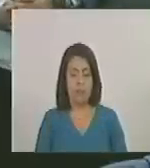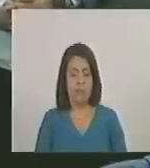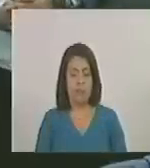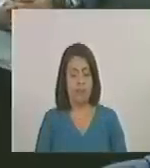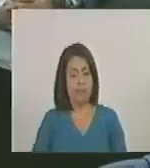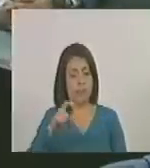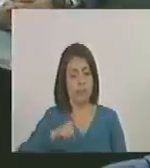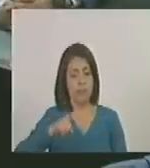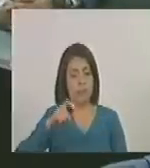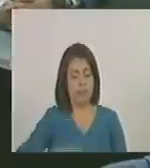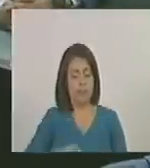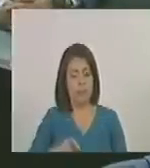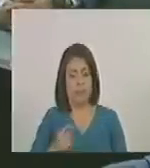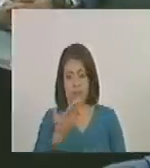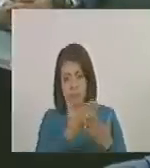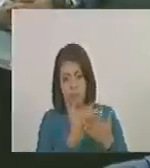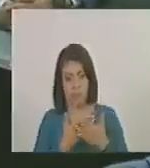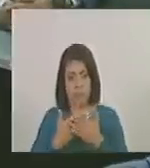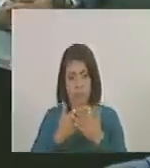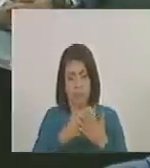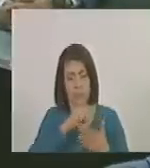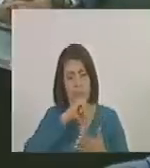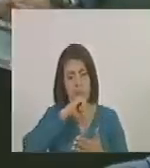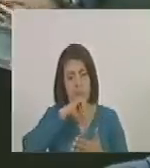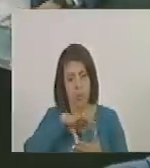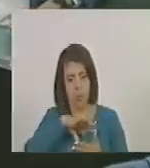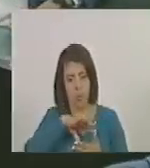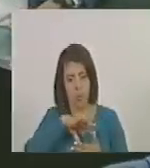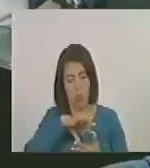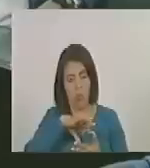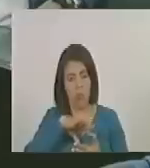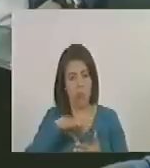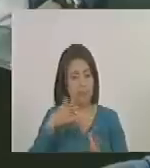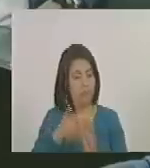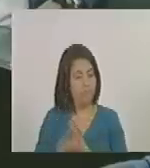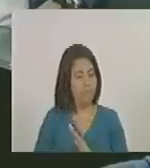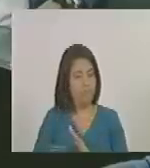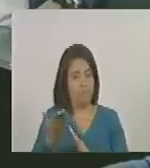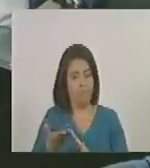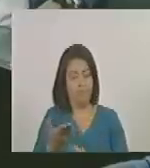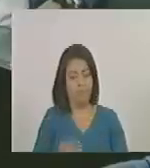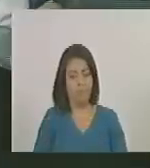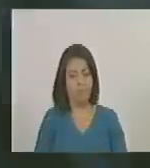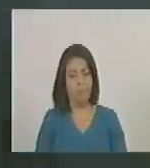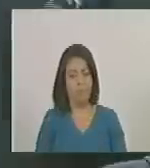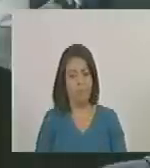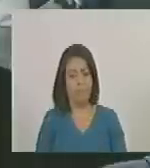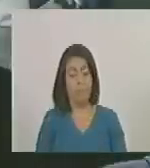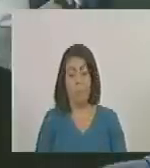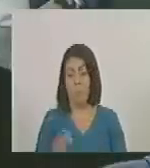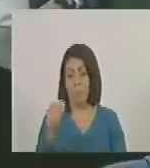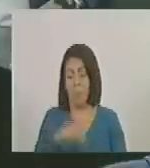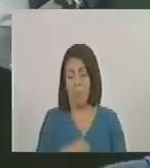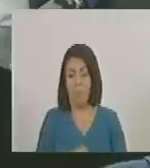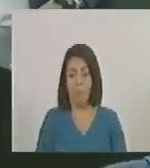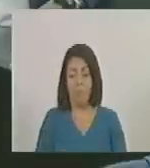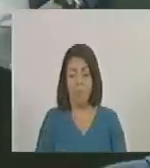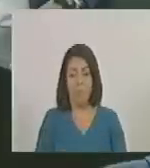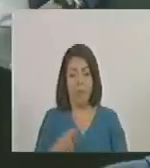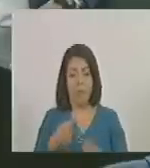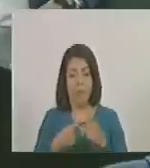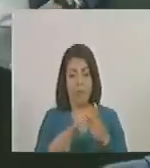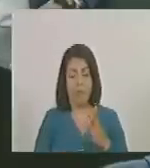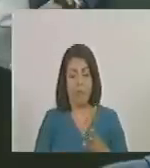la necesidad de estudiar la historia. Eso es fundamental, sobre todo en las